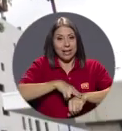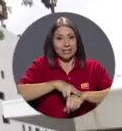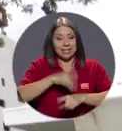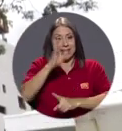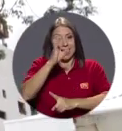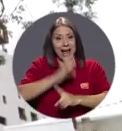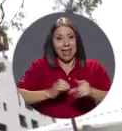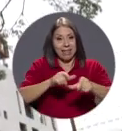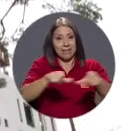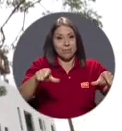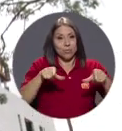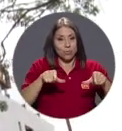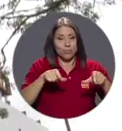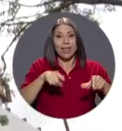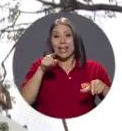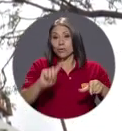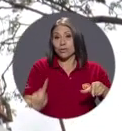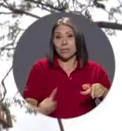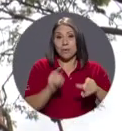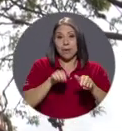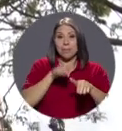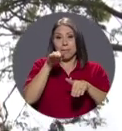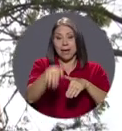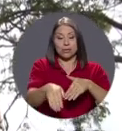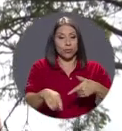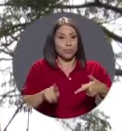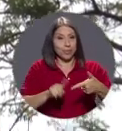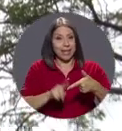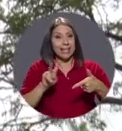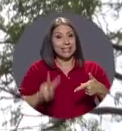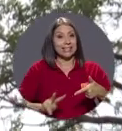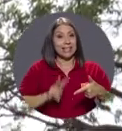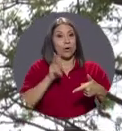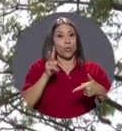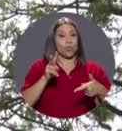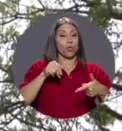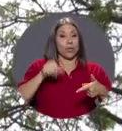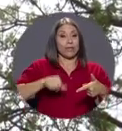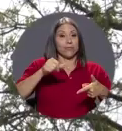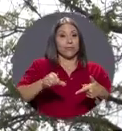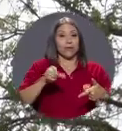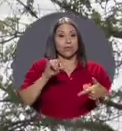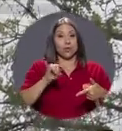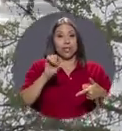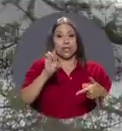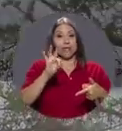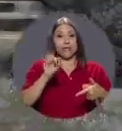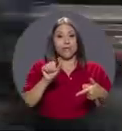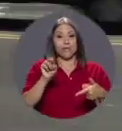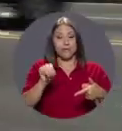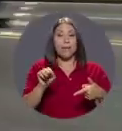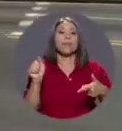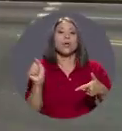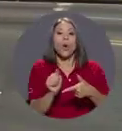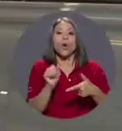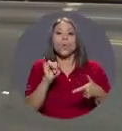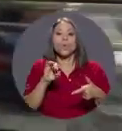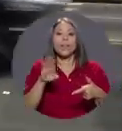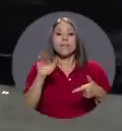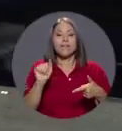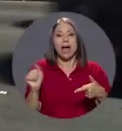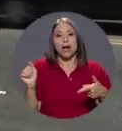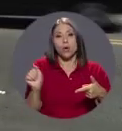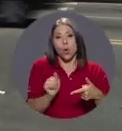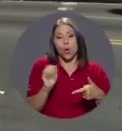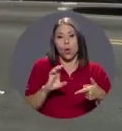Ese es el primer paso. El segundo esfuerzo que está haciendo el Instituto de Fomento y Asesoría Municipal IFAN junto con el MIBA, con